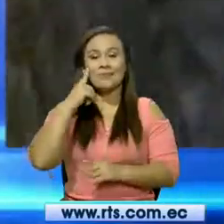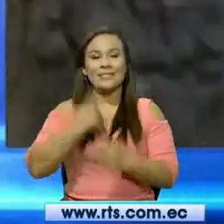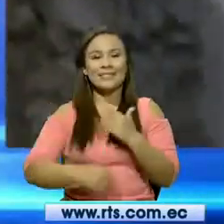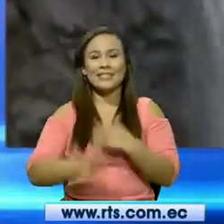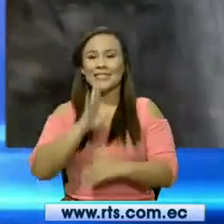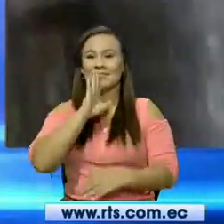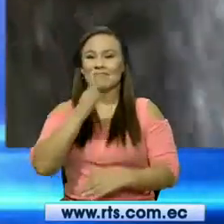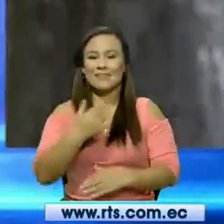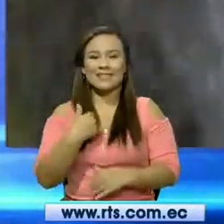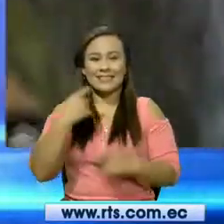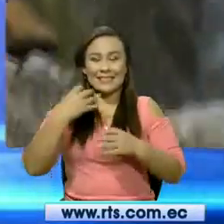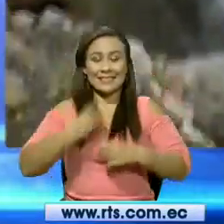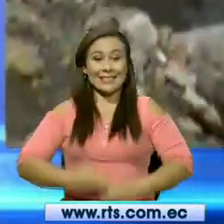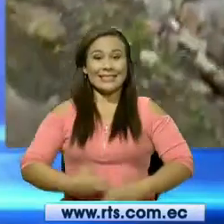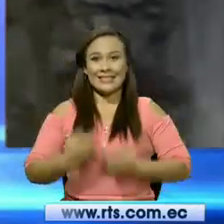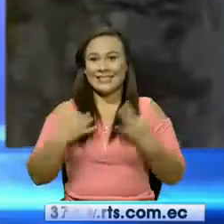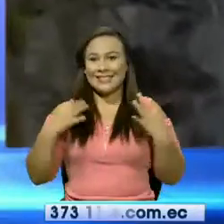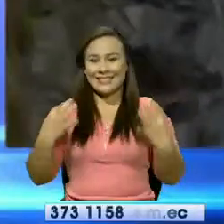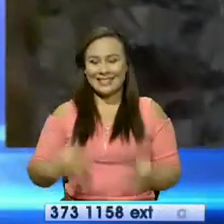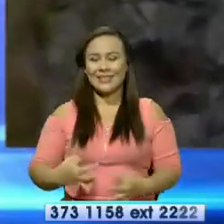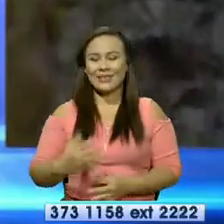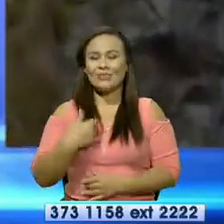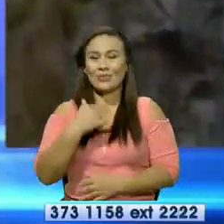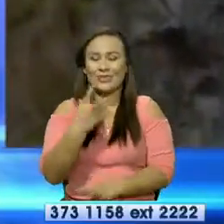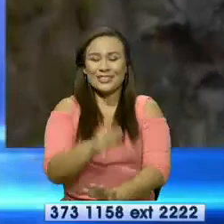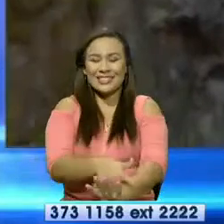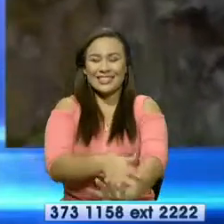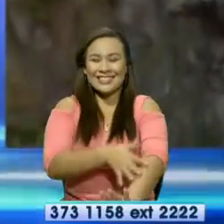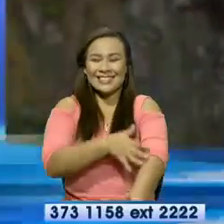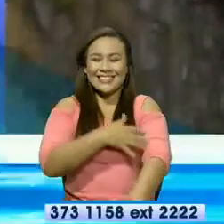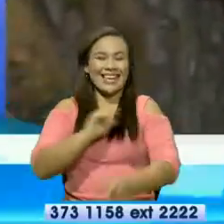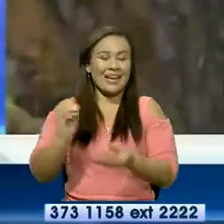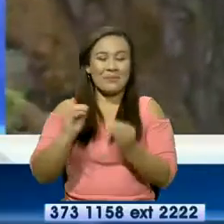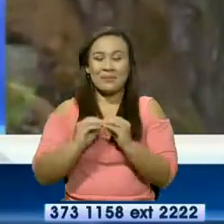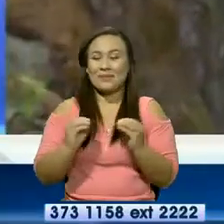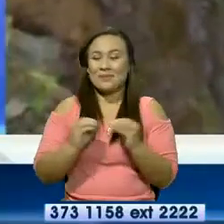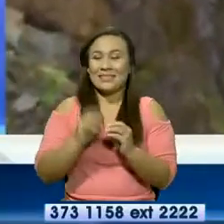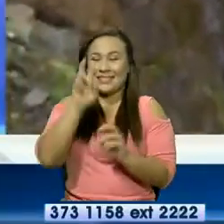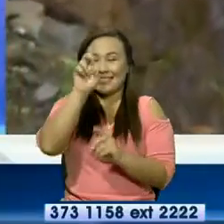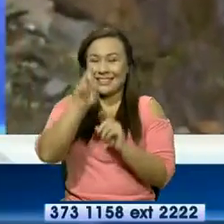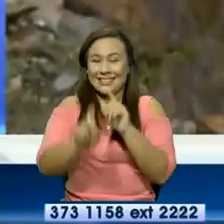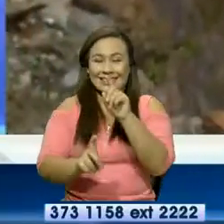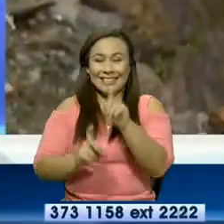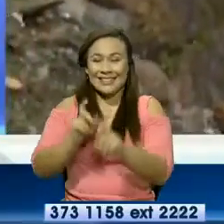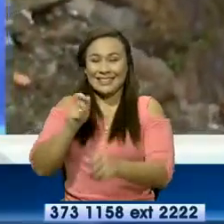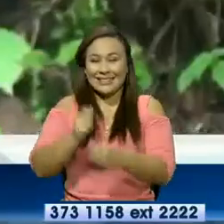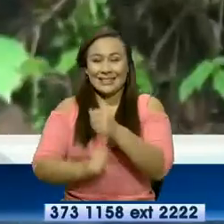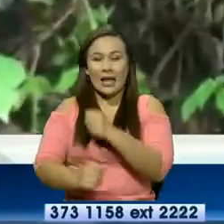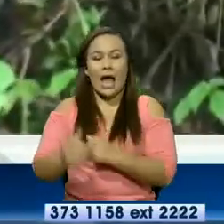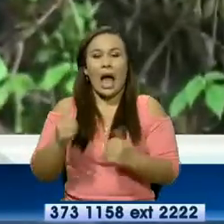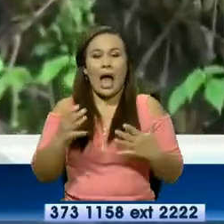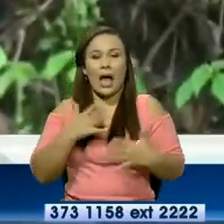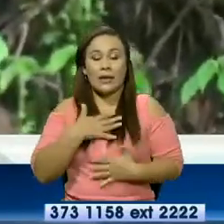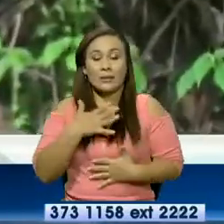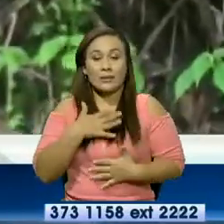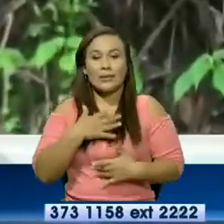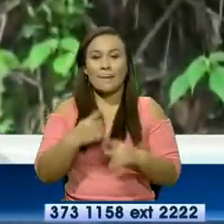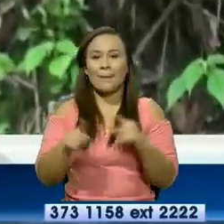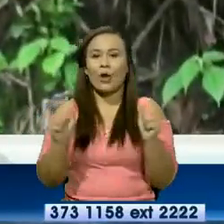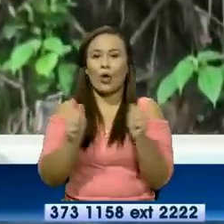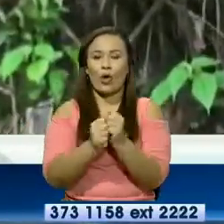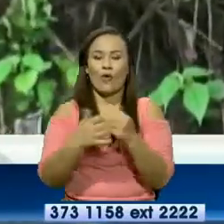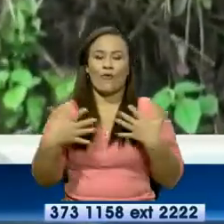hay que manejar la seguridad ante todo. Mucha adrenalina, por ser mi primera vez estaba demasiado asustada, pero confío. Los escenarios rodeados